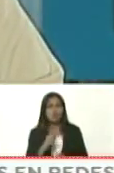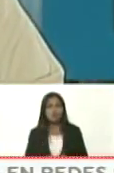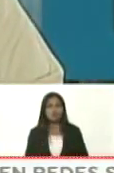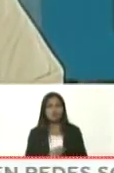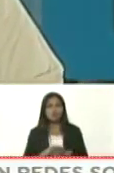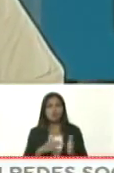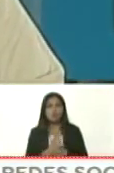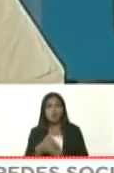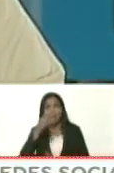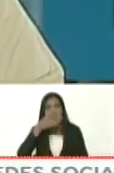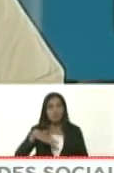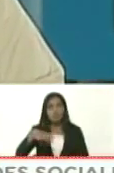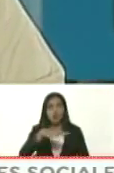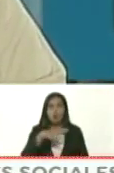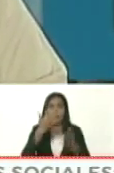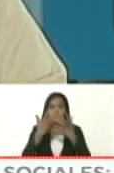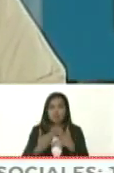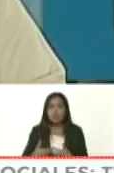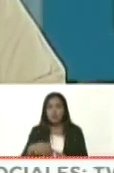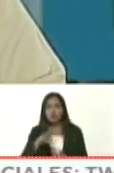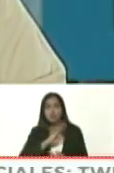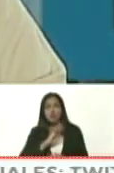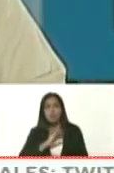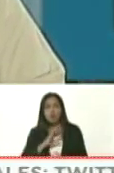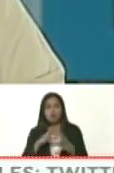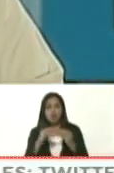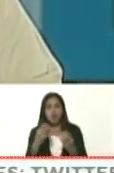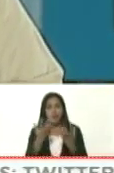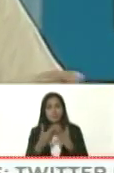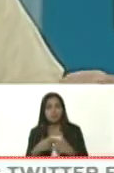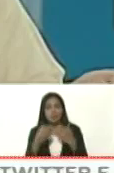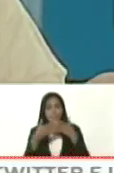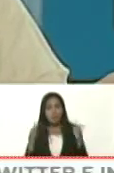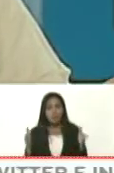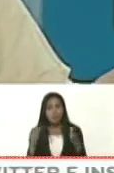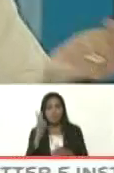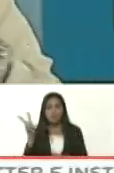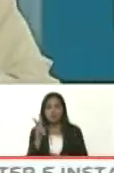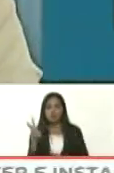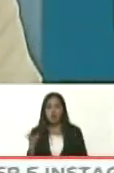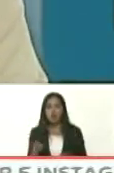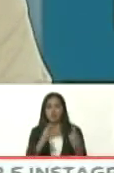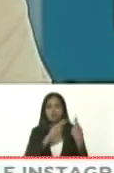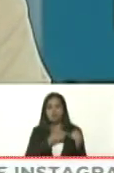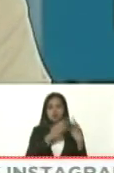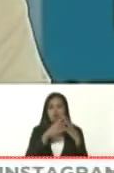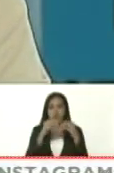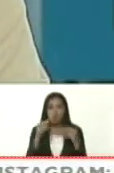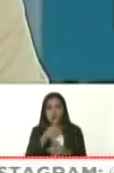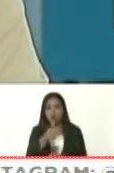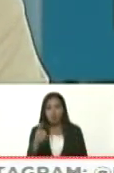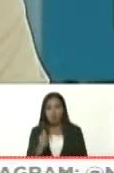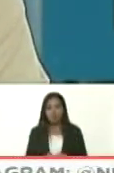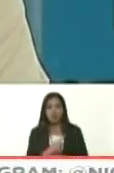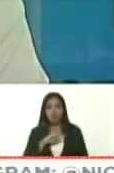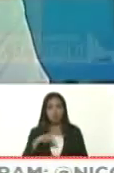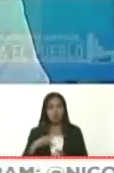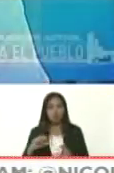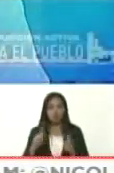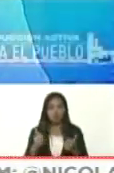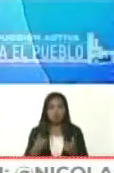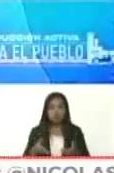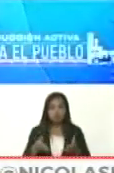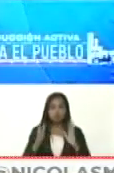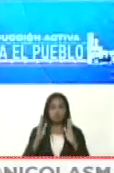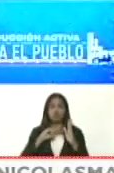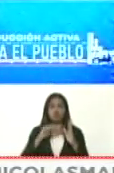el pueblo, para los empresarios, para las empresas públicas. Venezuela nos pertenece a todos y debemos levantarla y hacerla